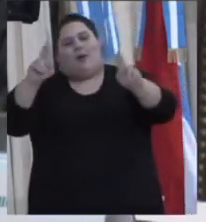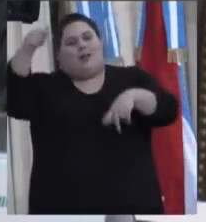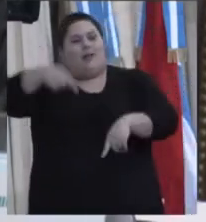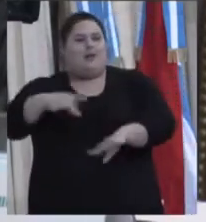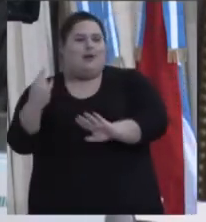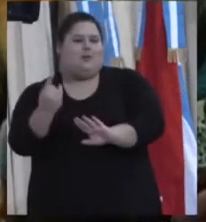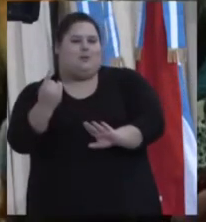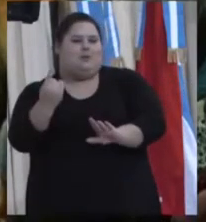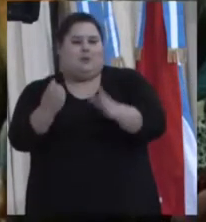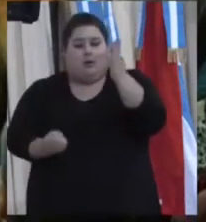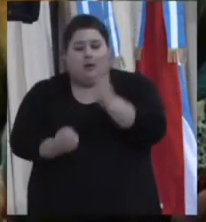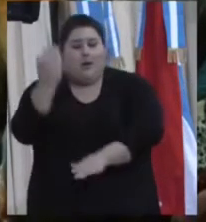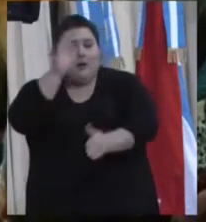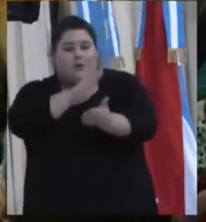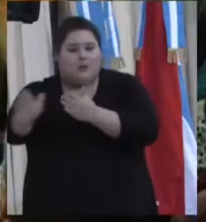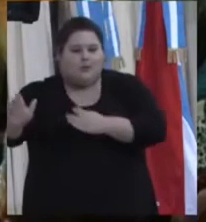generamos cosas nuevas.